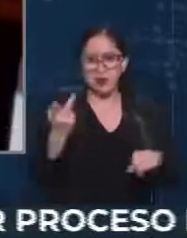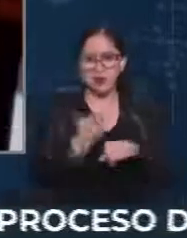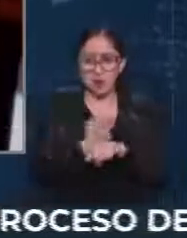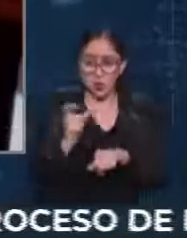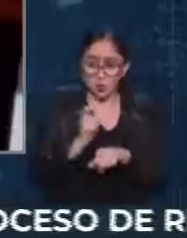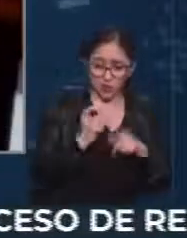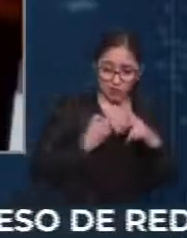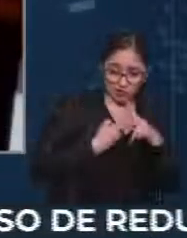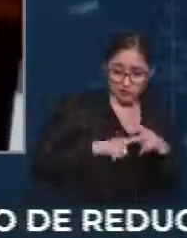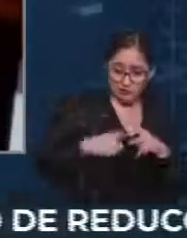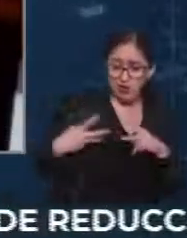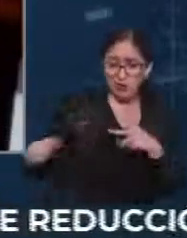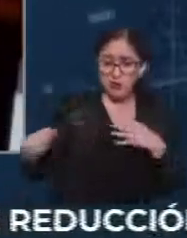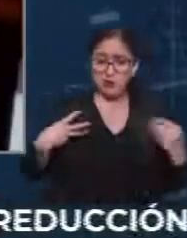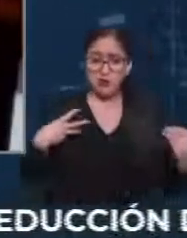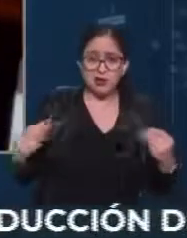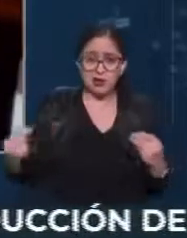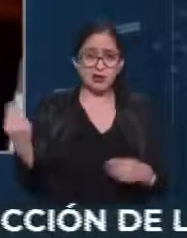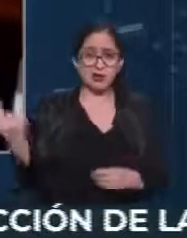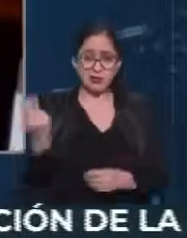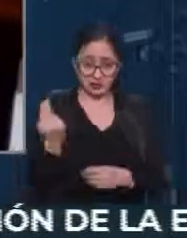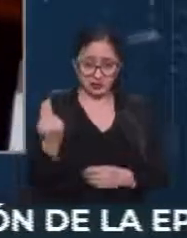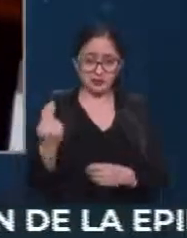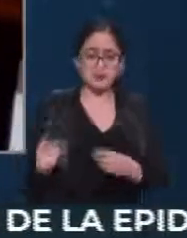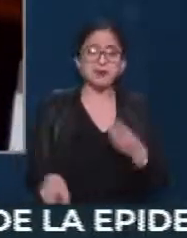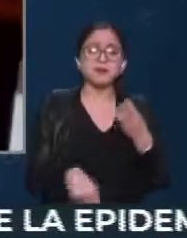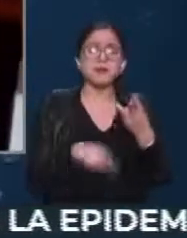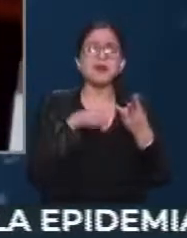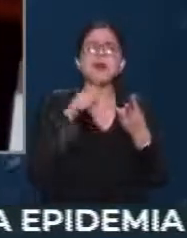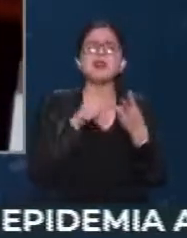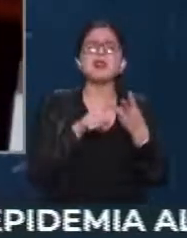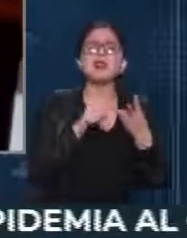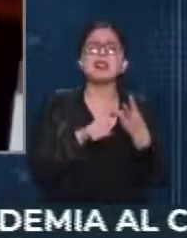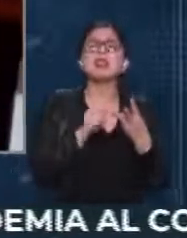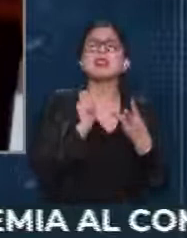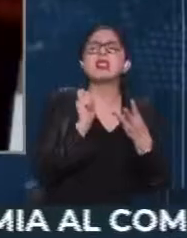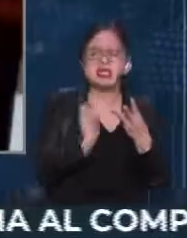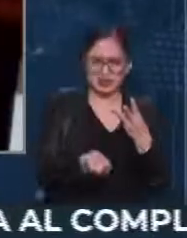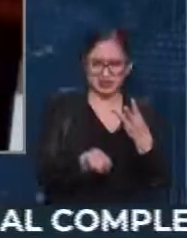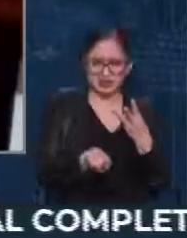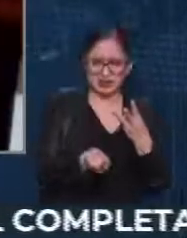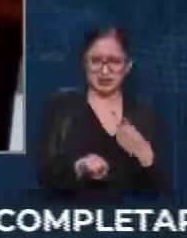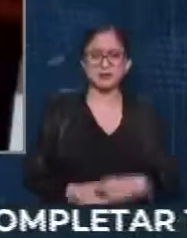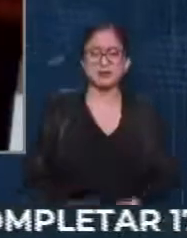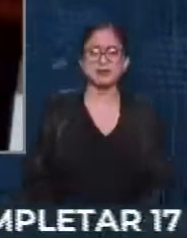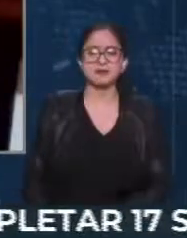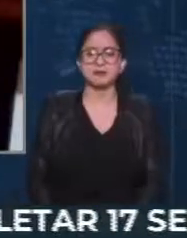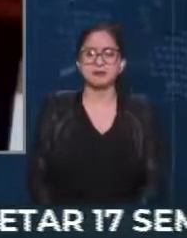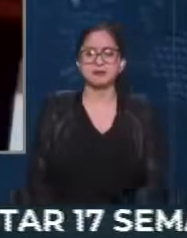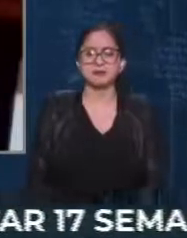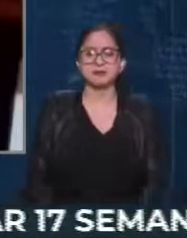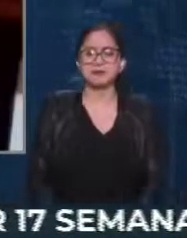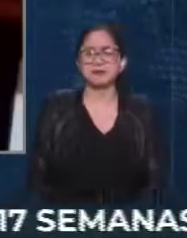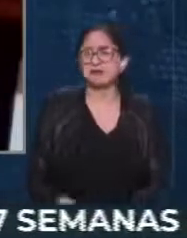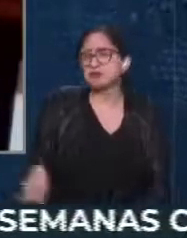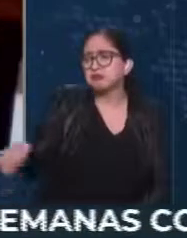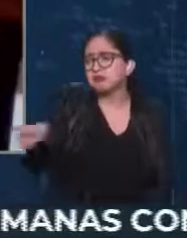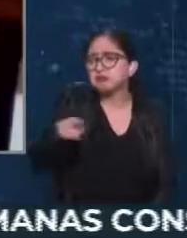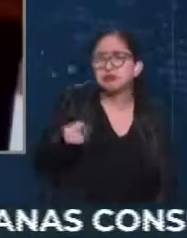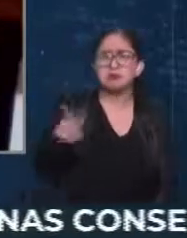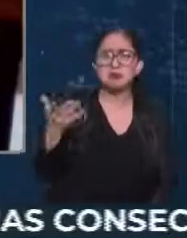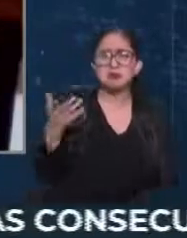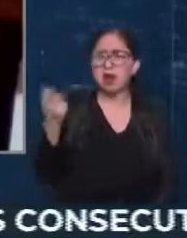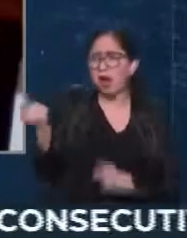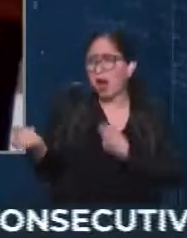requeriría. Y la última sería que, pues, es muy fácil decir, Azul,